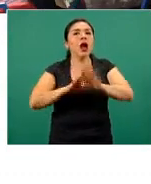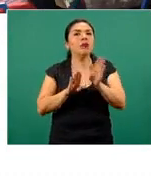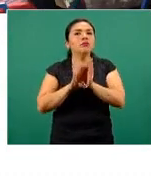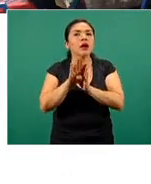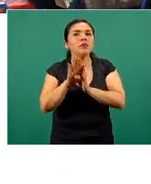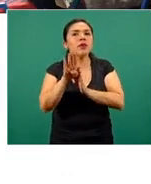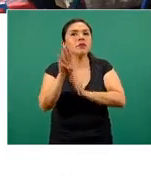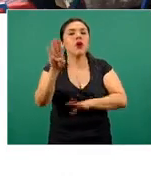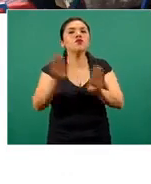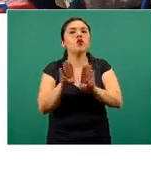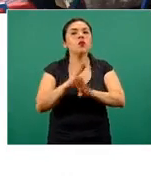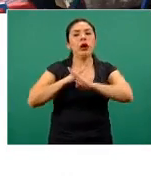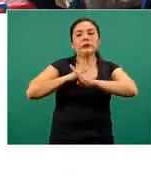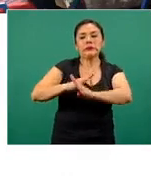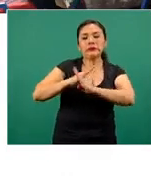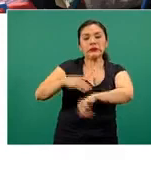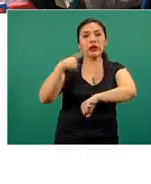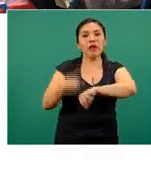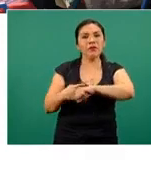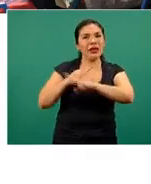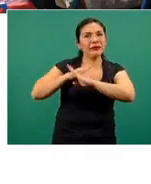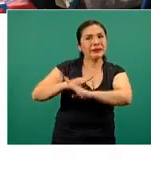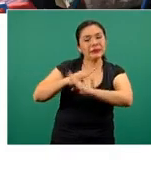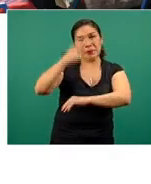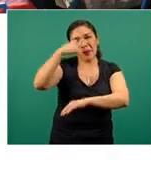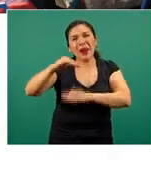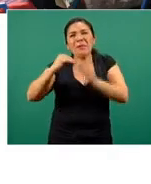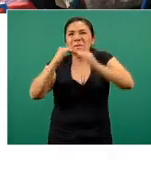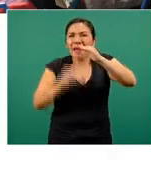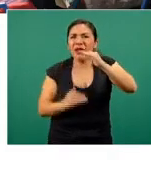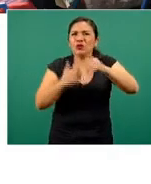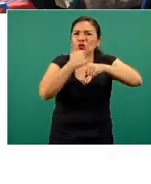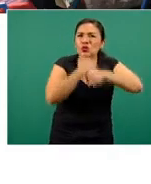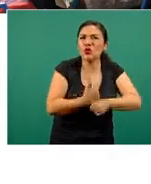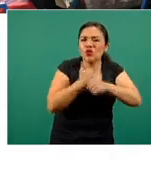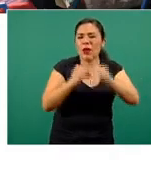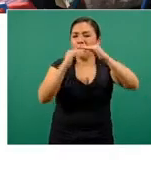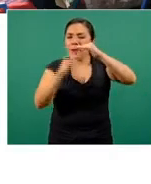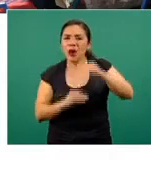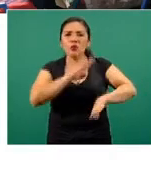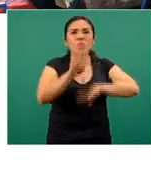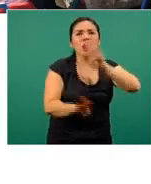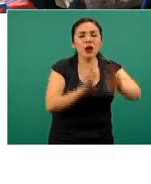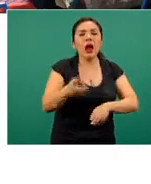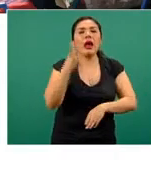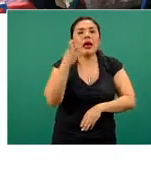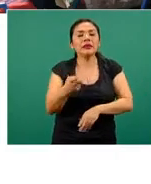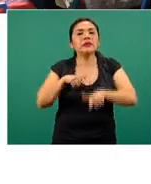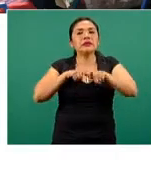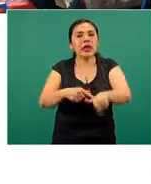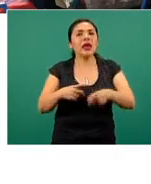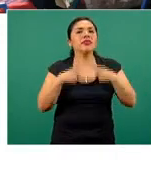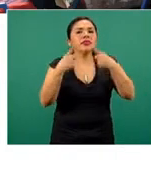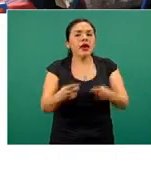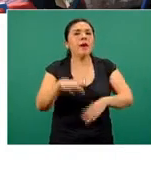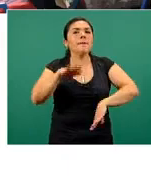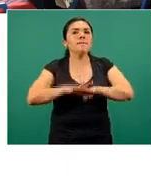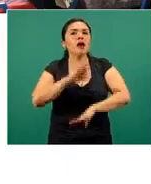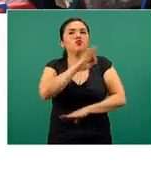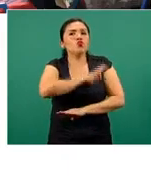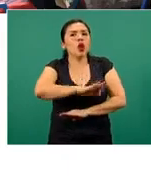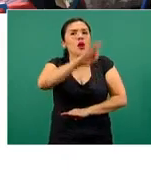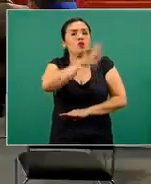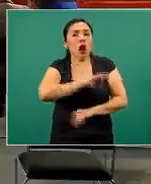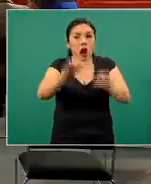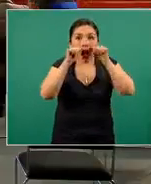una contención de la pandemia, en reducir el sufrimiento, las muertes y seguir garantizando una